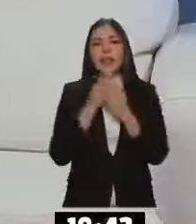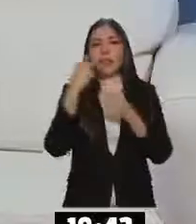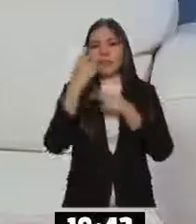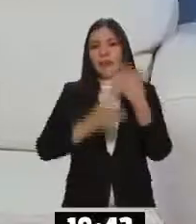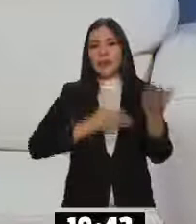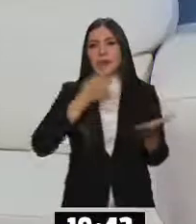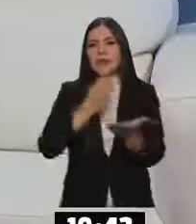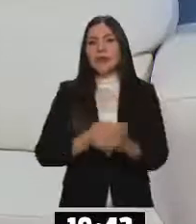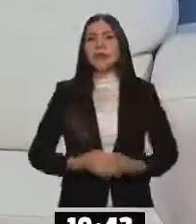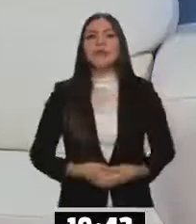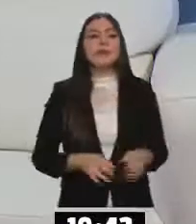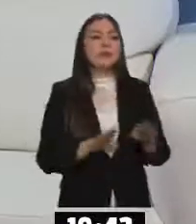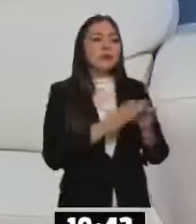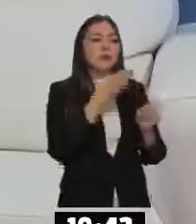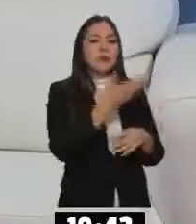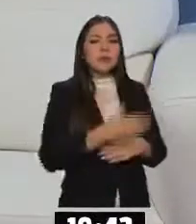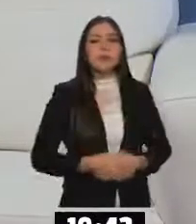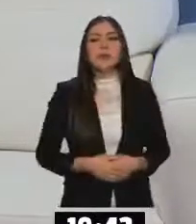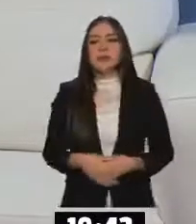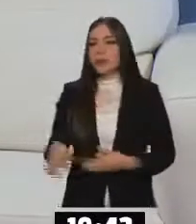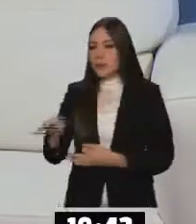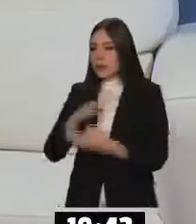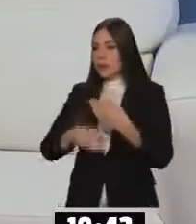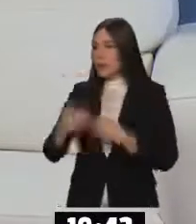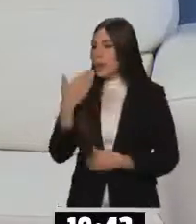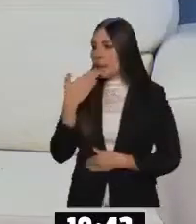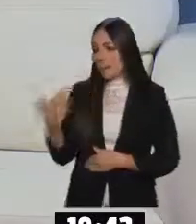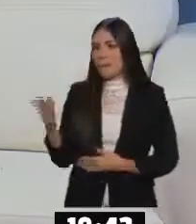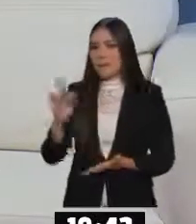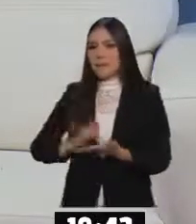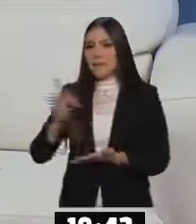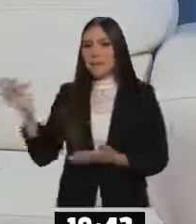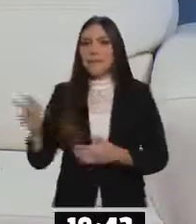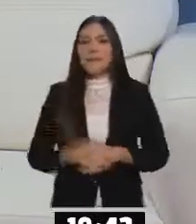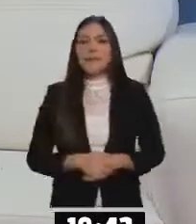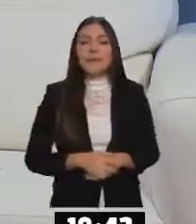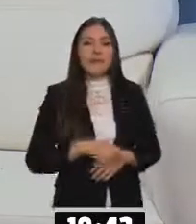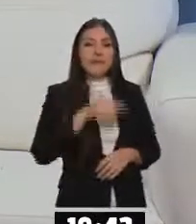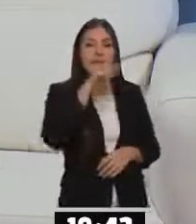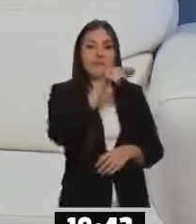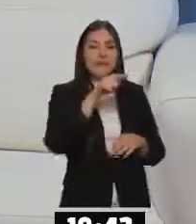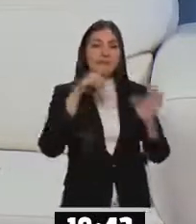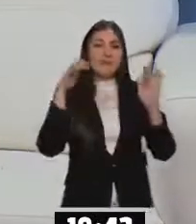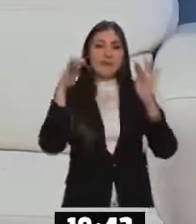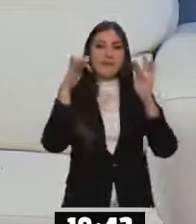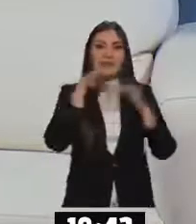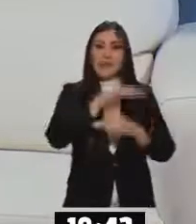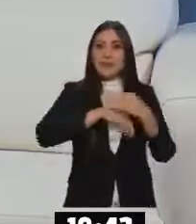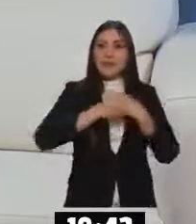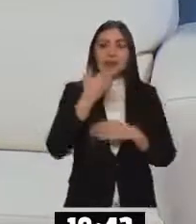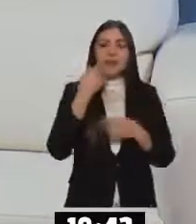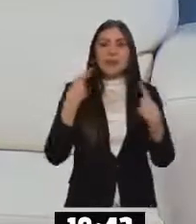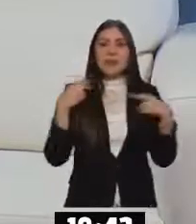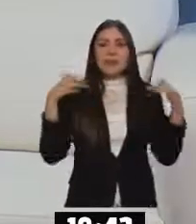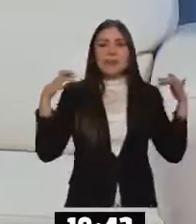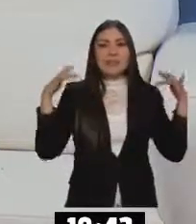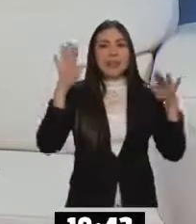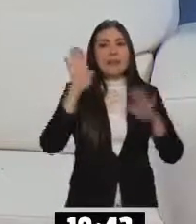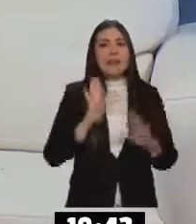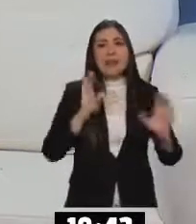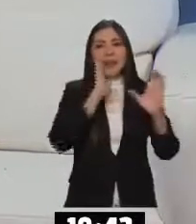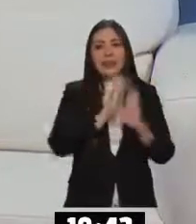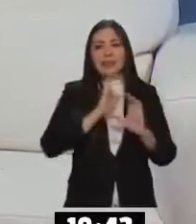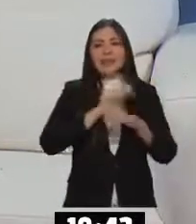bien, Fernando, gracias. Y que le fue re bien ahí en la presentación, parecía concierto de rock, oiga. Increíble, el grupo